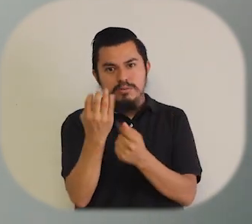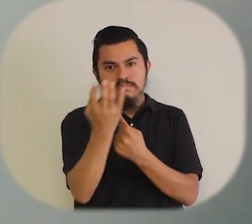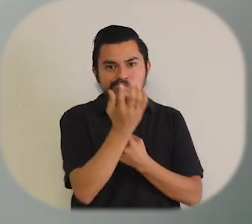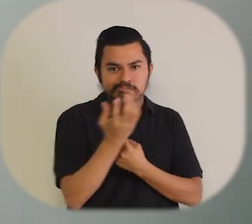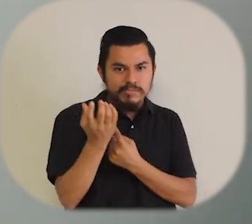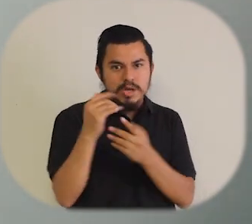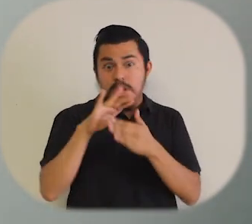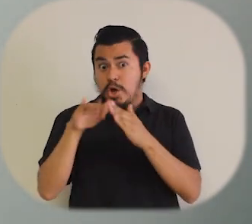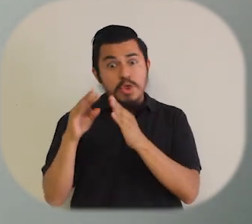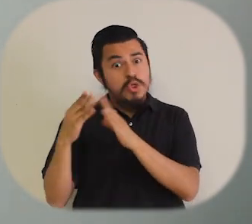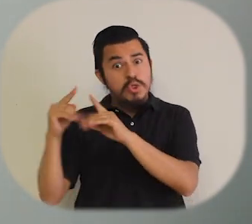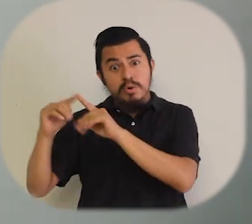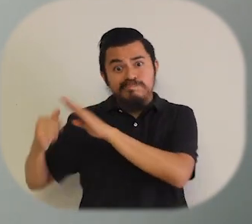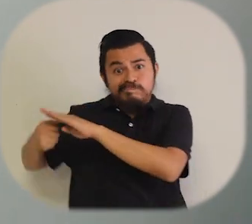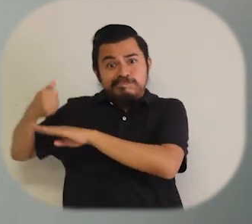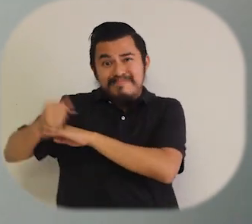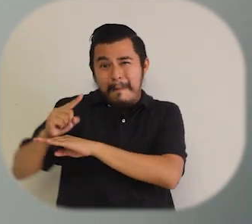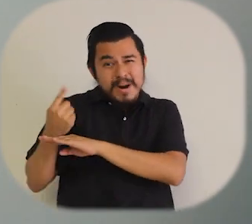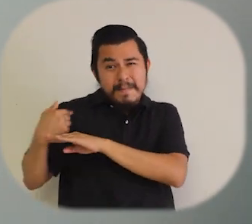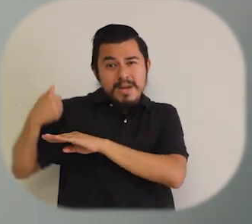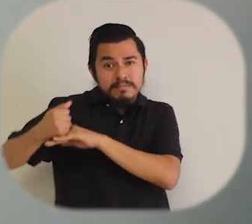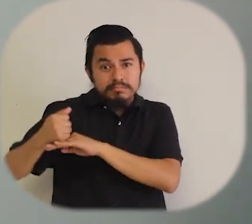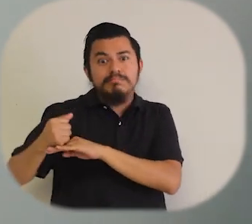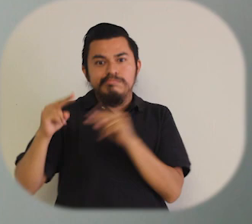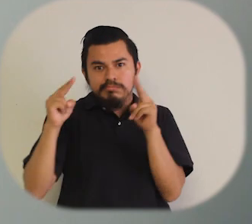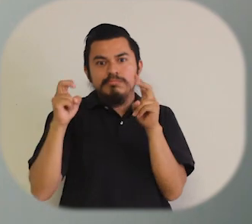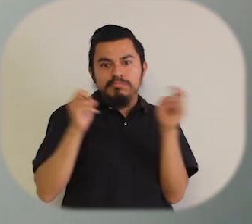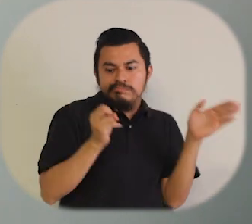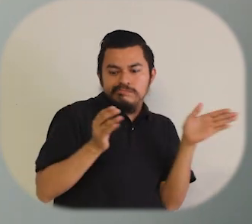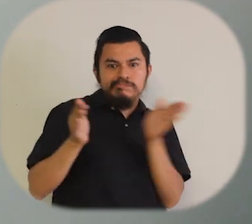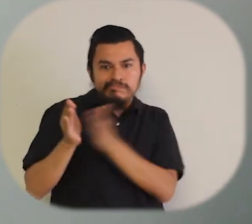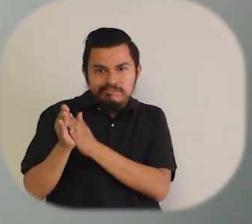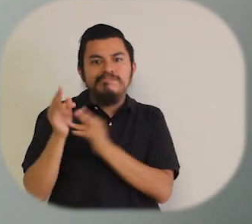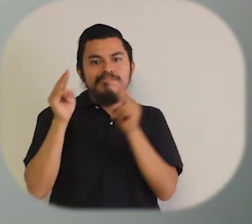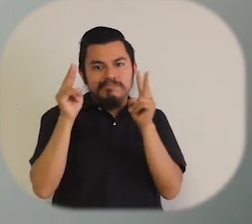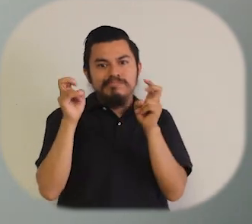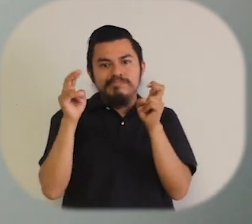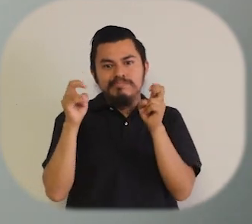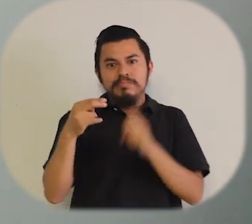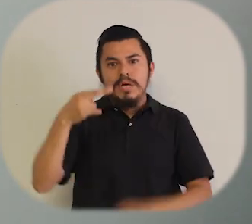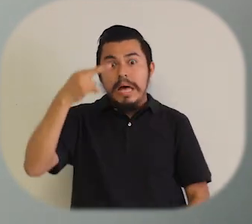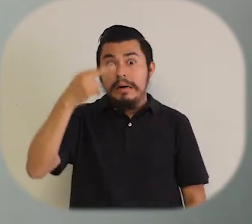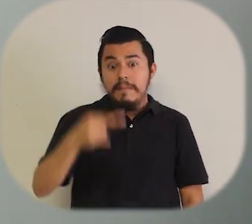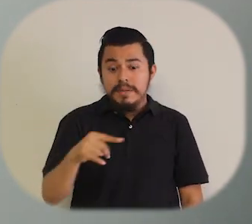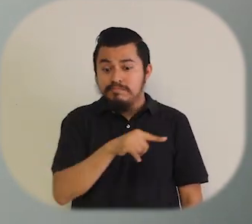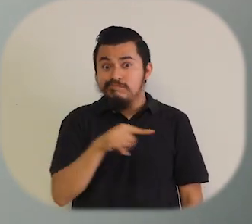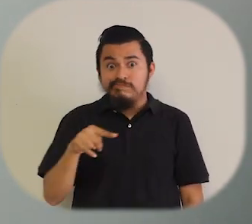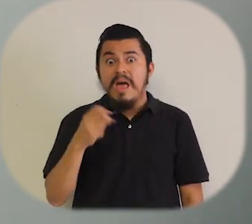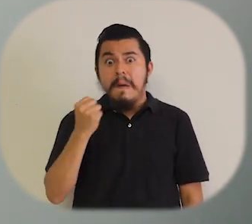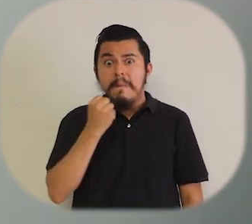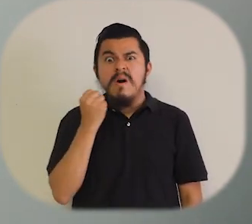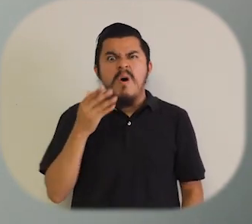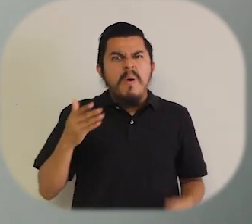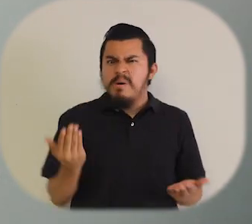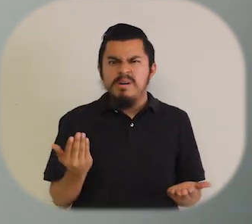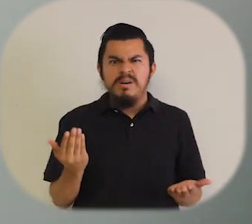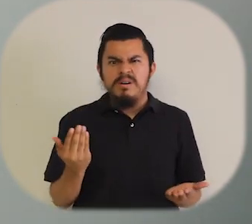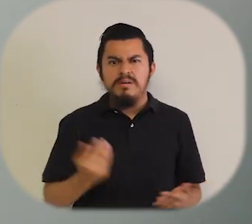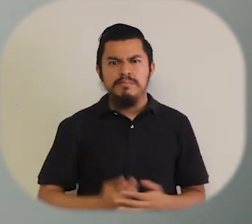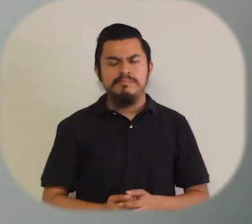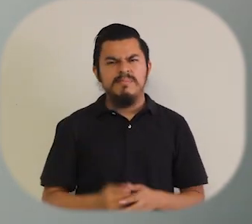iglesia primitiva. Esto es lo que hemos hablado hasta ahora. Y realmente eso es muy importante. ¿Por qué?